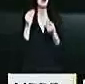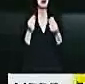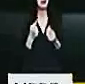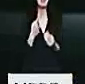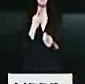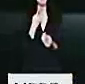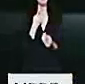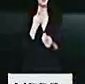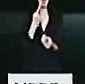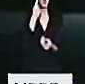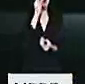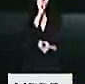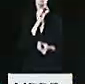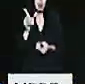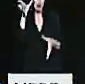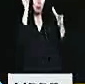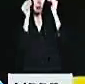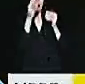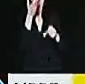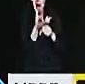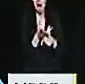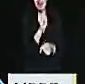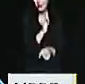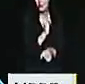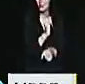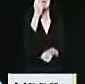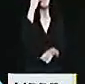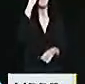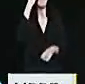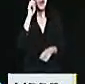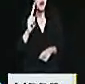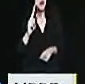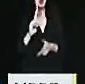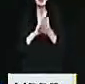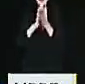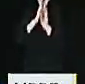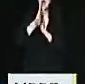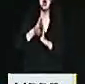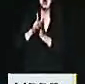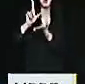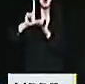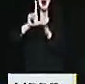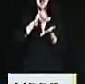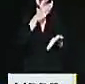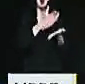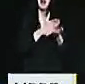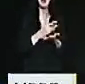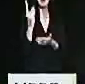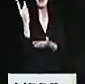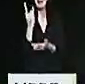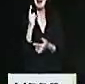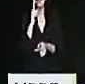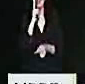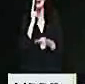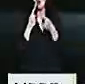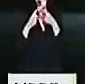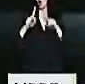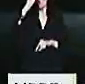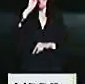de que efectivamente el conocimiento está ahí, pero todos estos lugares formativos tienen ese